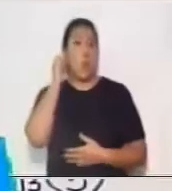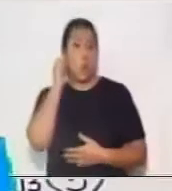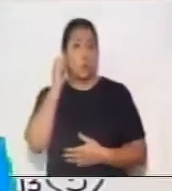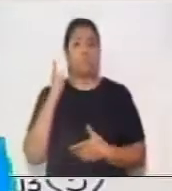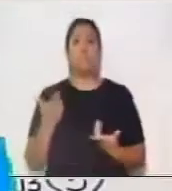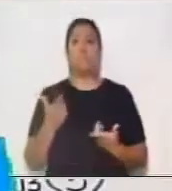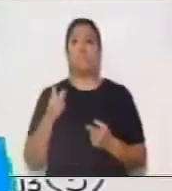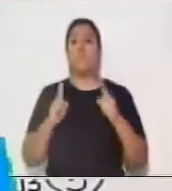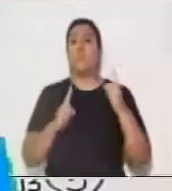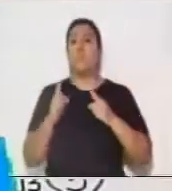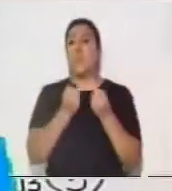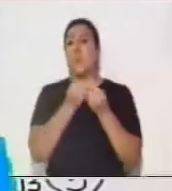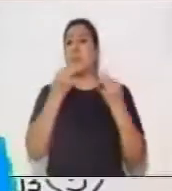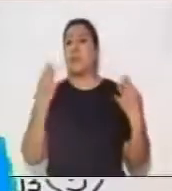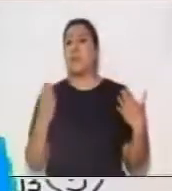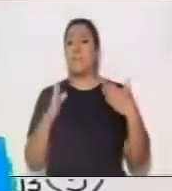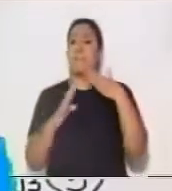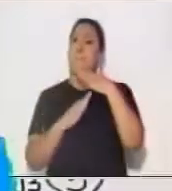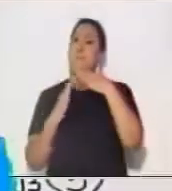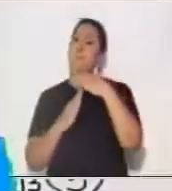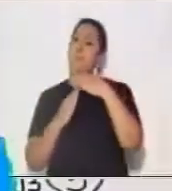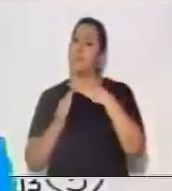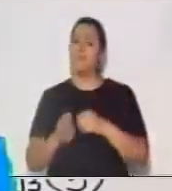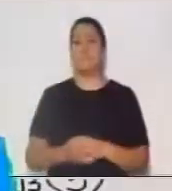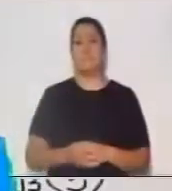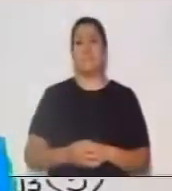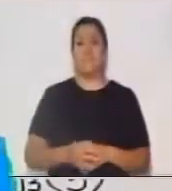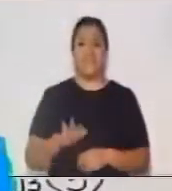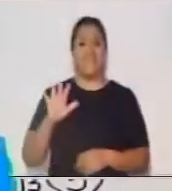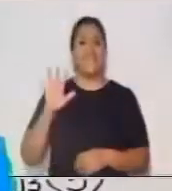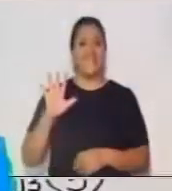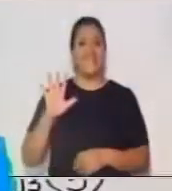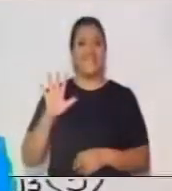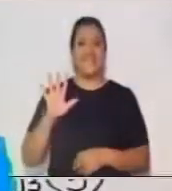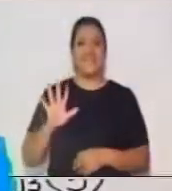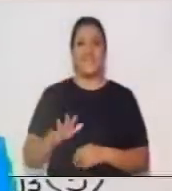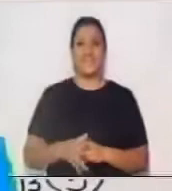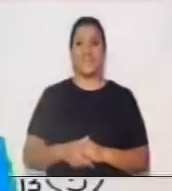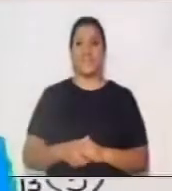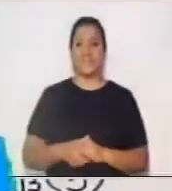A ver si puedes sacarme. Recién salidito de la